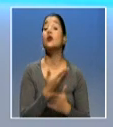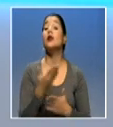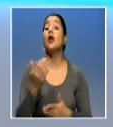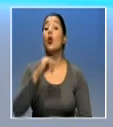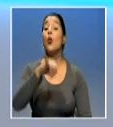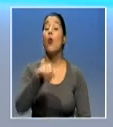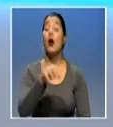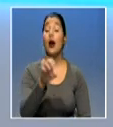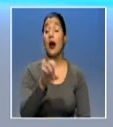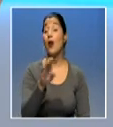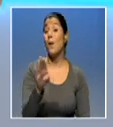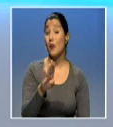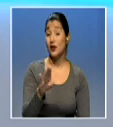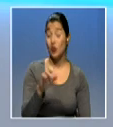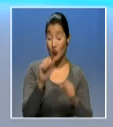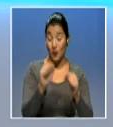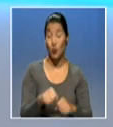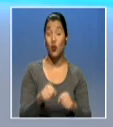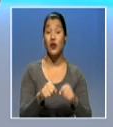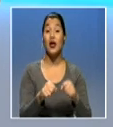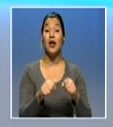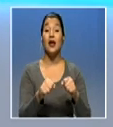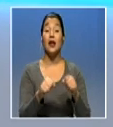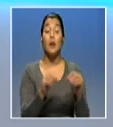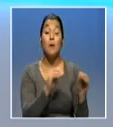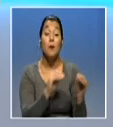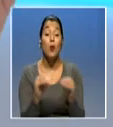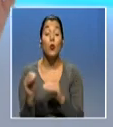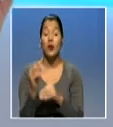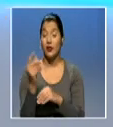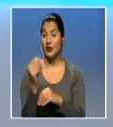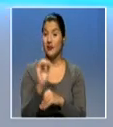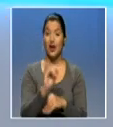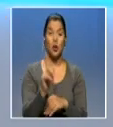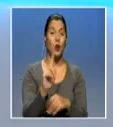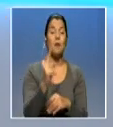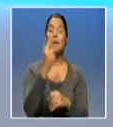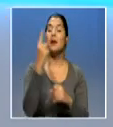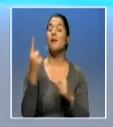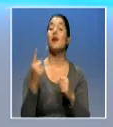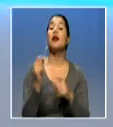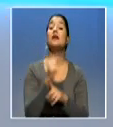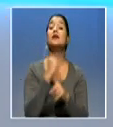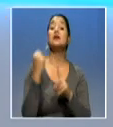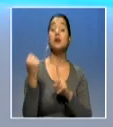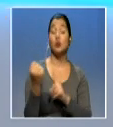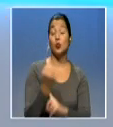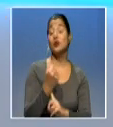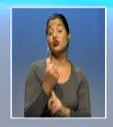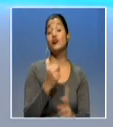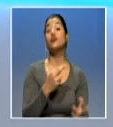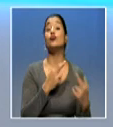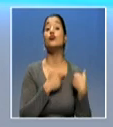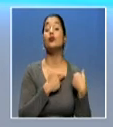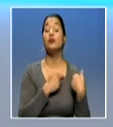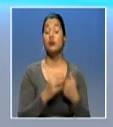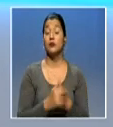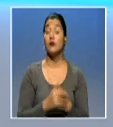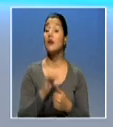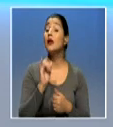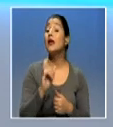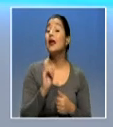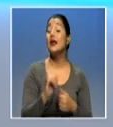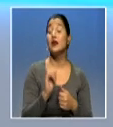Bolaños hubiera movido una peseta de sus cuentas, no hubiera sido el primer hecho que se le hubiera atribuido en los hechos? Eso es